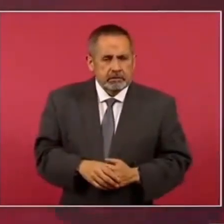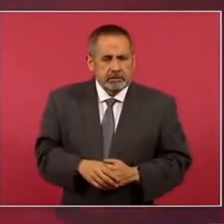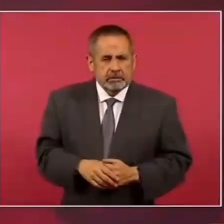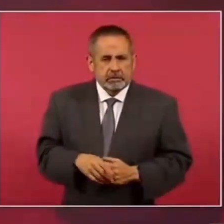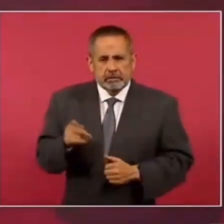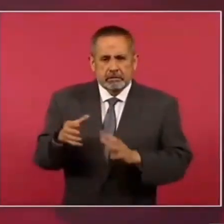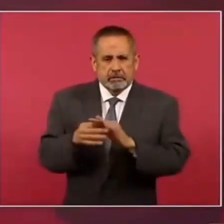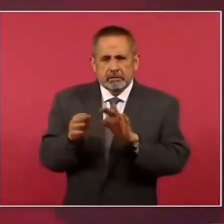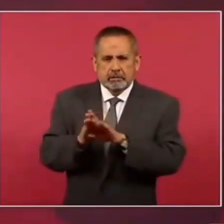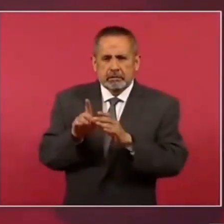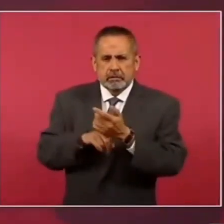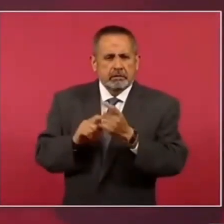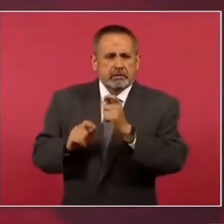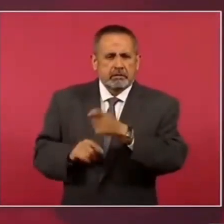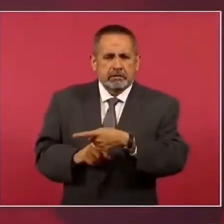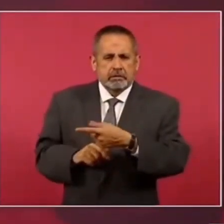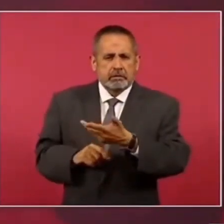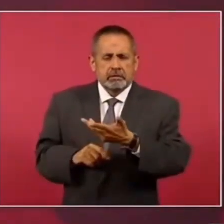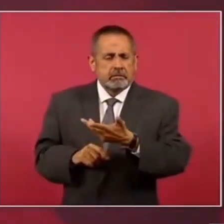fue